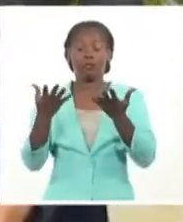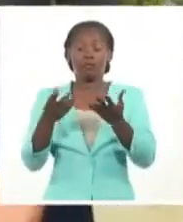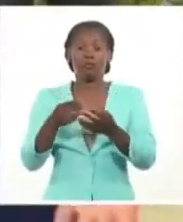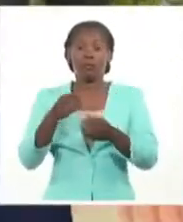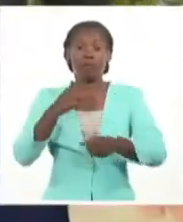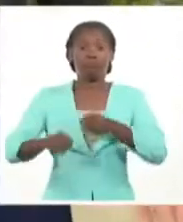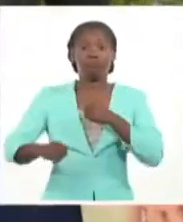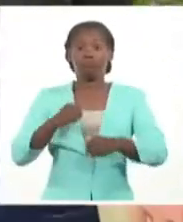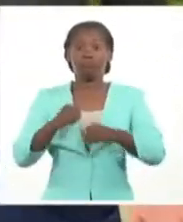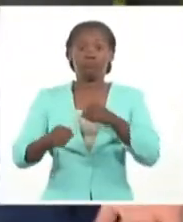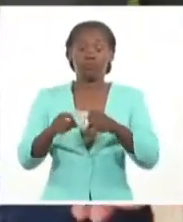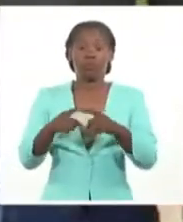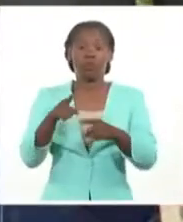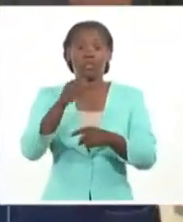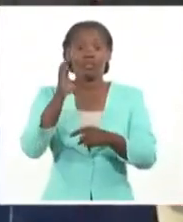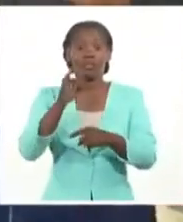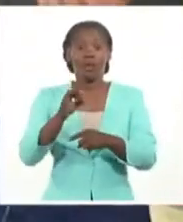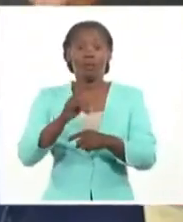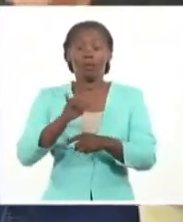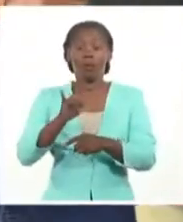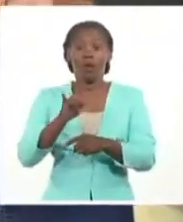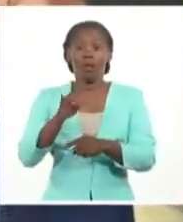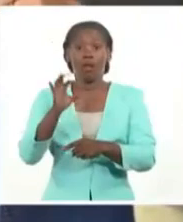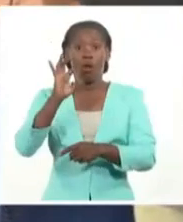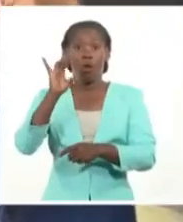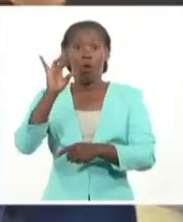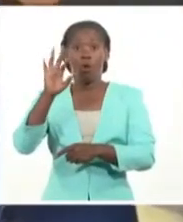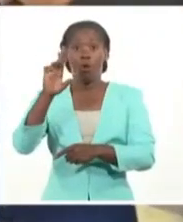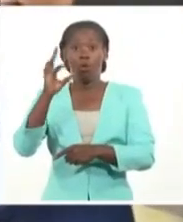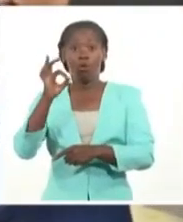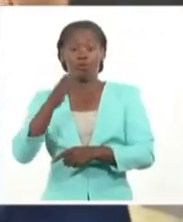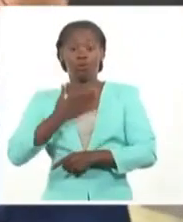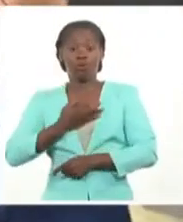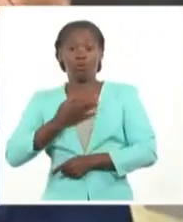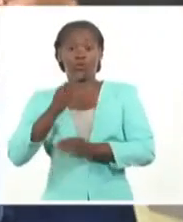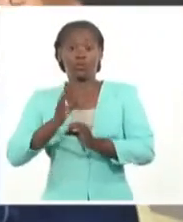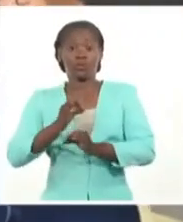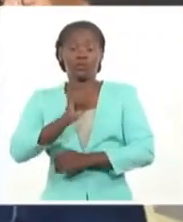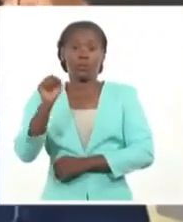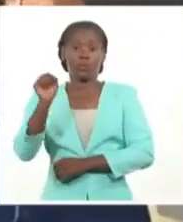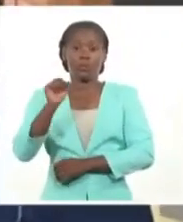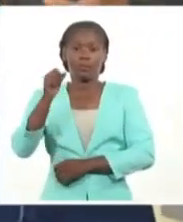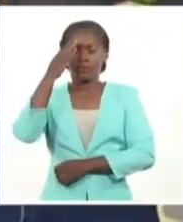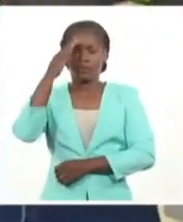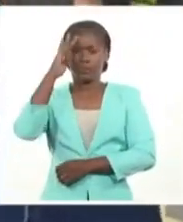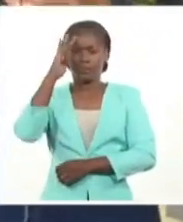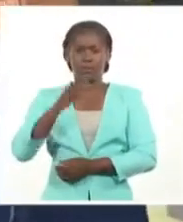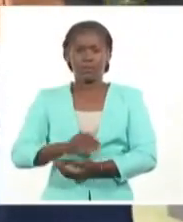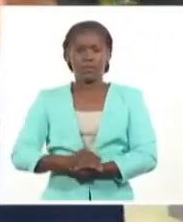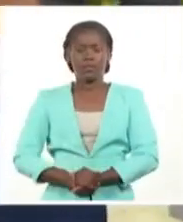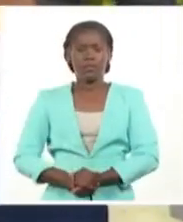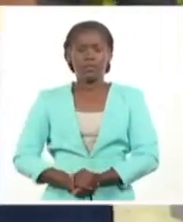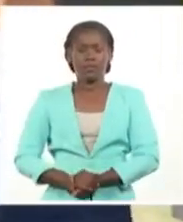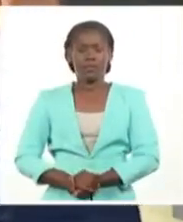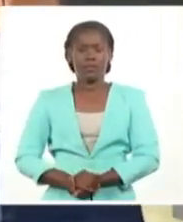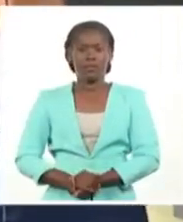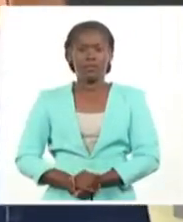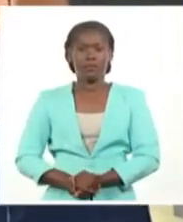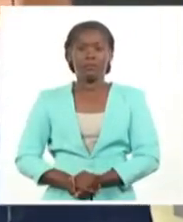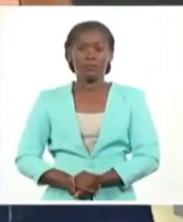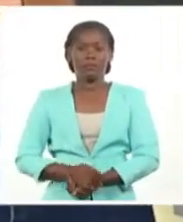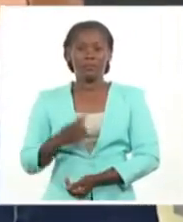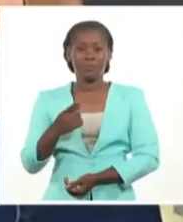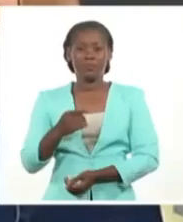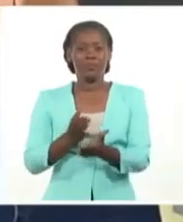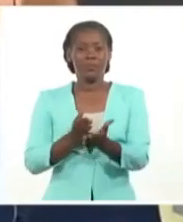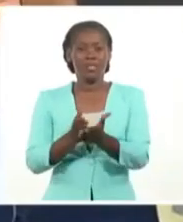el elegante de las pistas, a quien le deseamos una pronta y exitosa recuperación. Por supuesto que seguiremos informando sobre